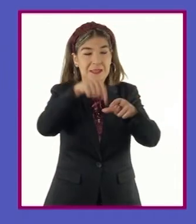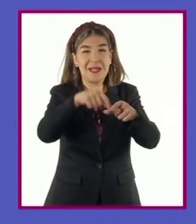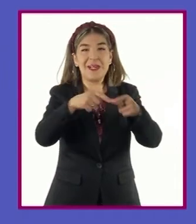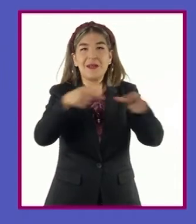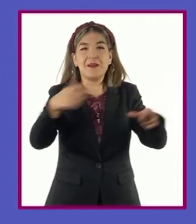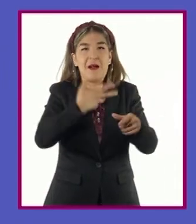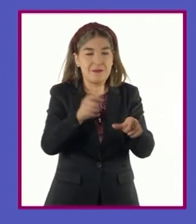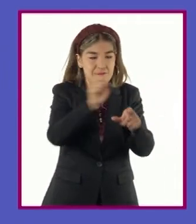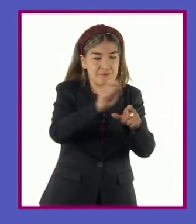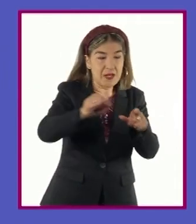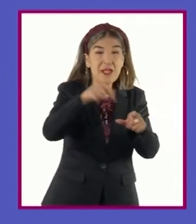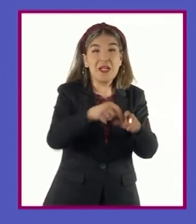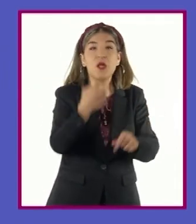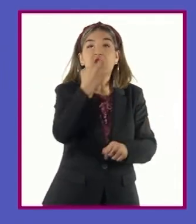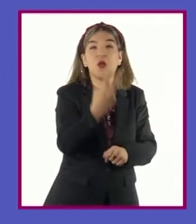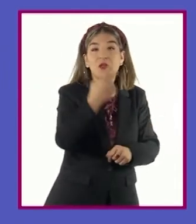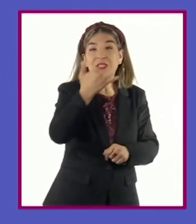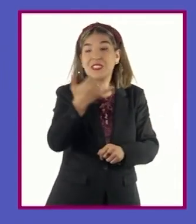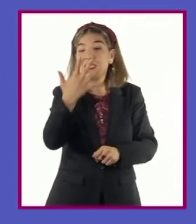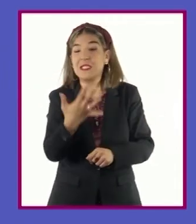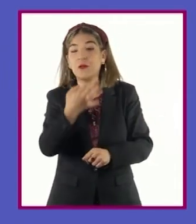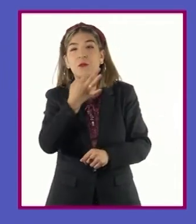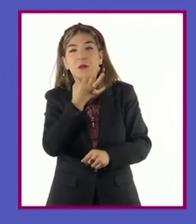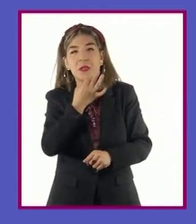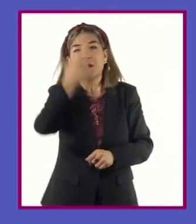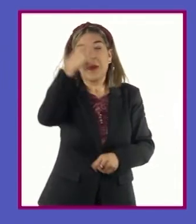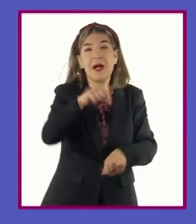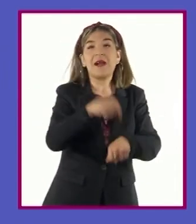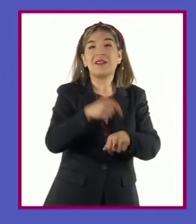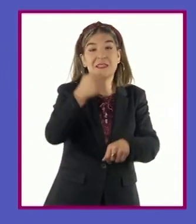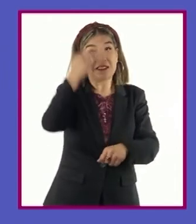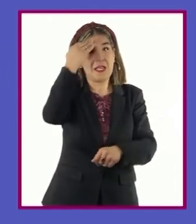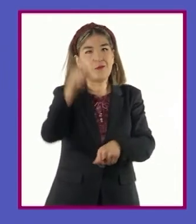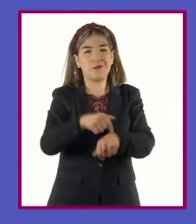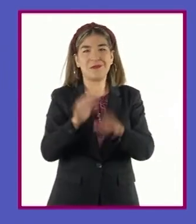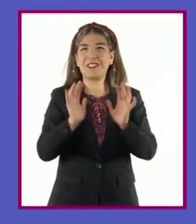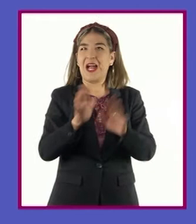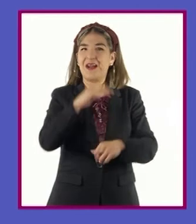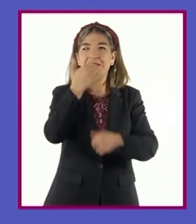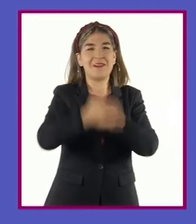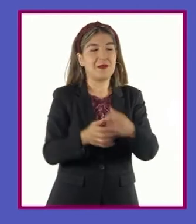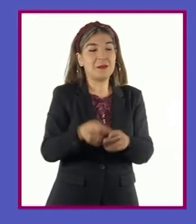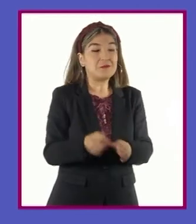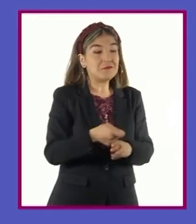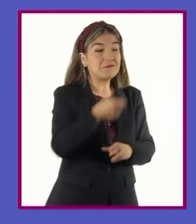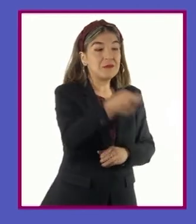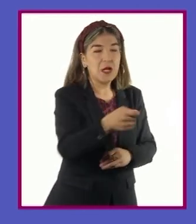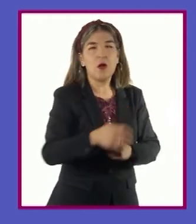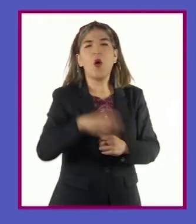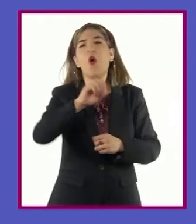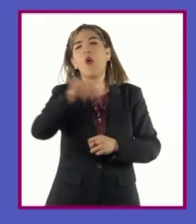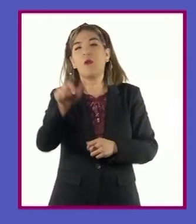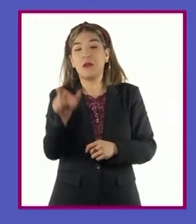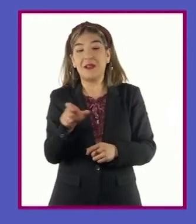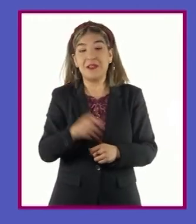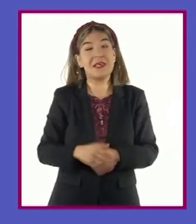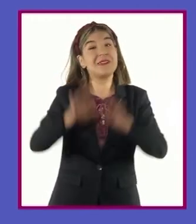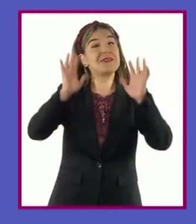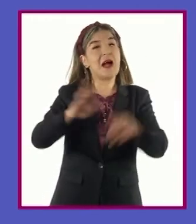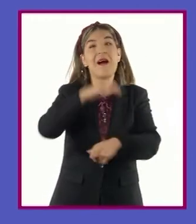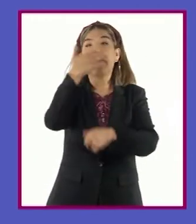2 y 5 minutos cuando el tiempo se esté agotando, y una que diga finalice